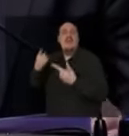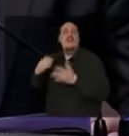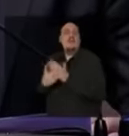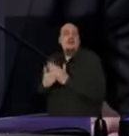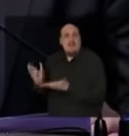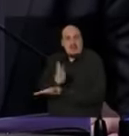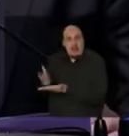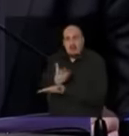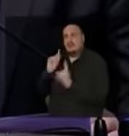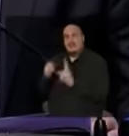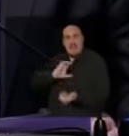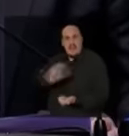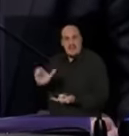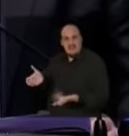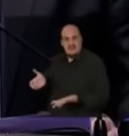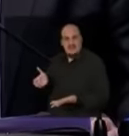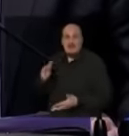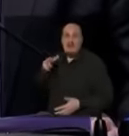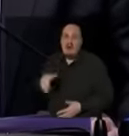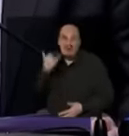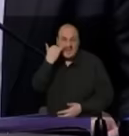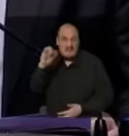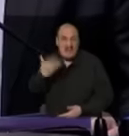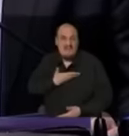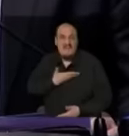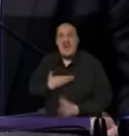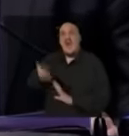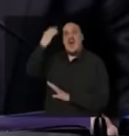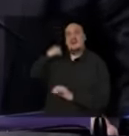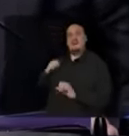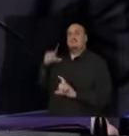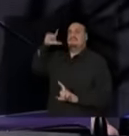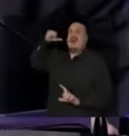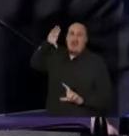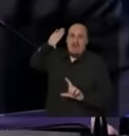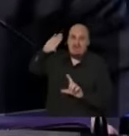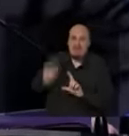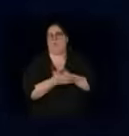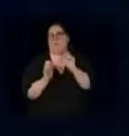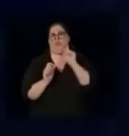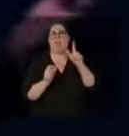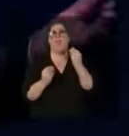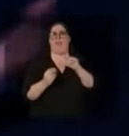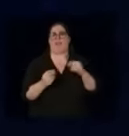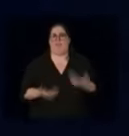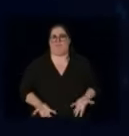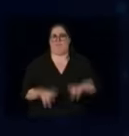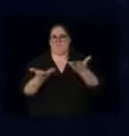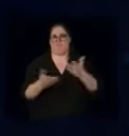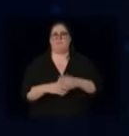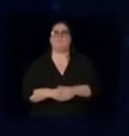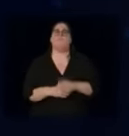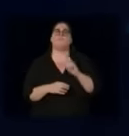que tienen establecidos en ese escenario. Y claro, si bien pasó, se vio algo al principio del debate, este